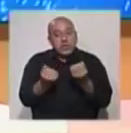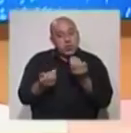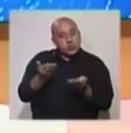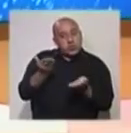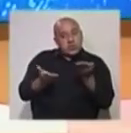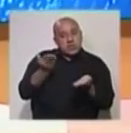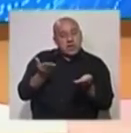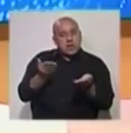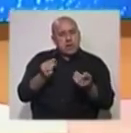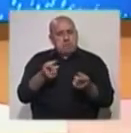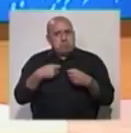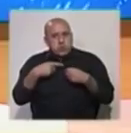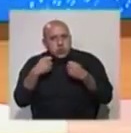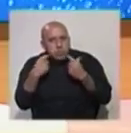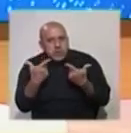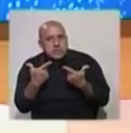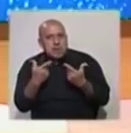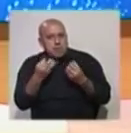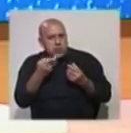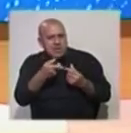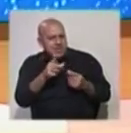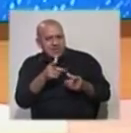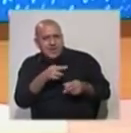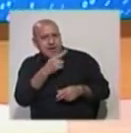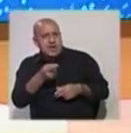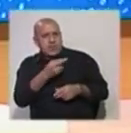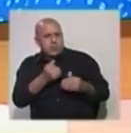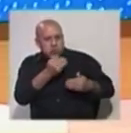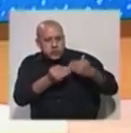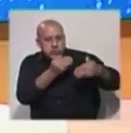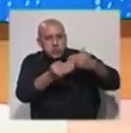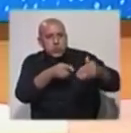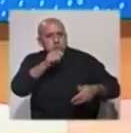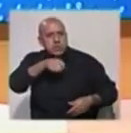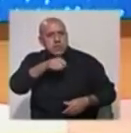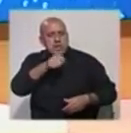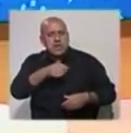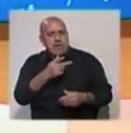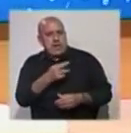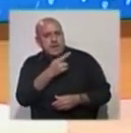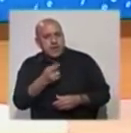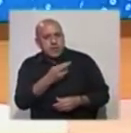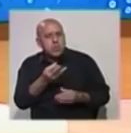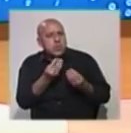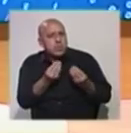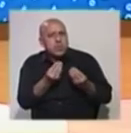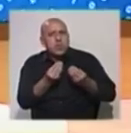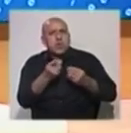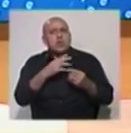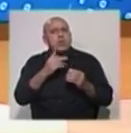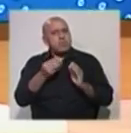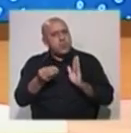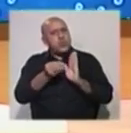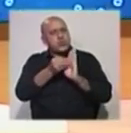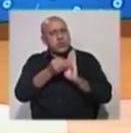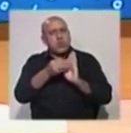está sorprendidísimo por las irregularidades de este proceso judicial. Y en particular ha establecido algunos elementos.